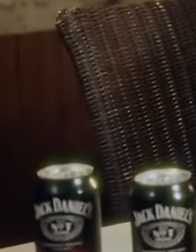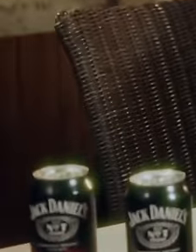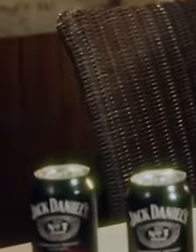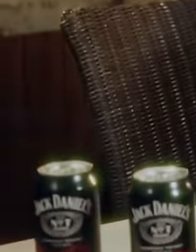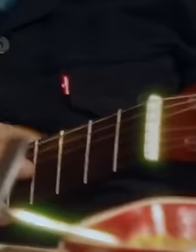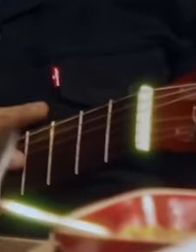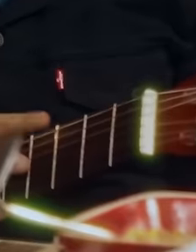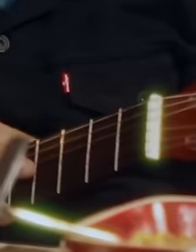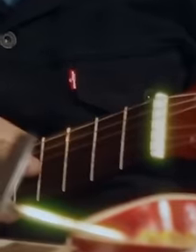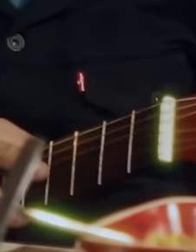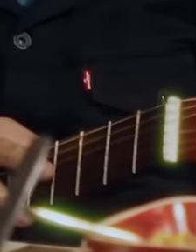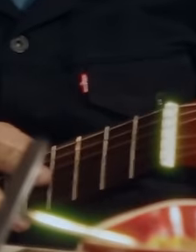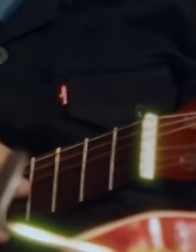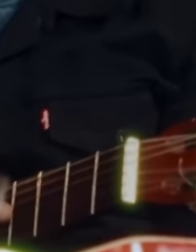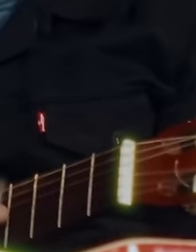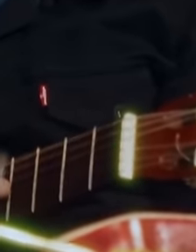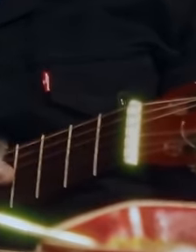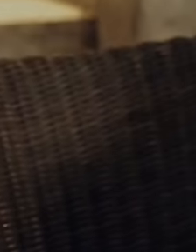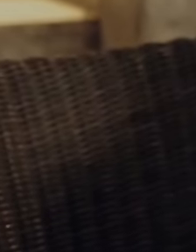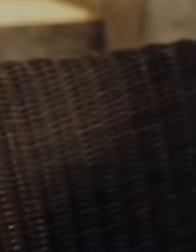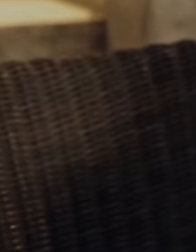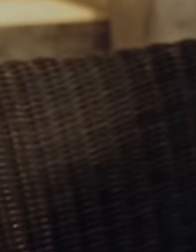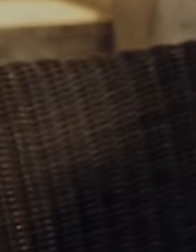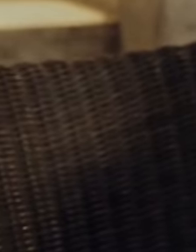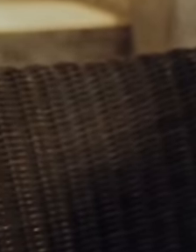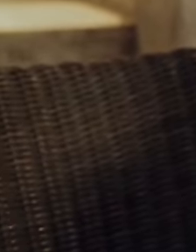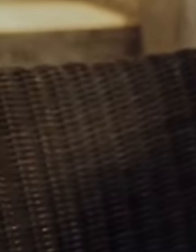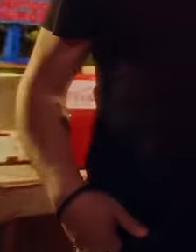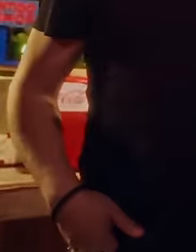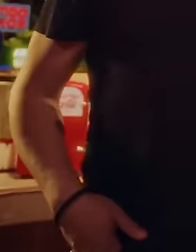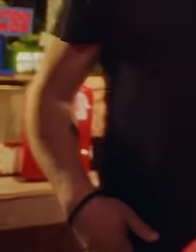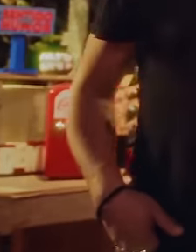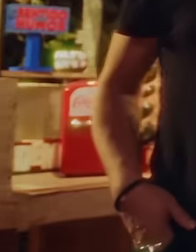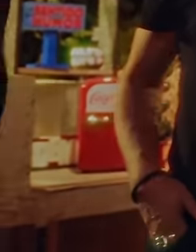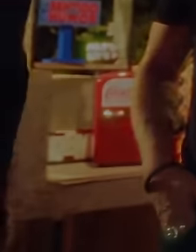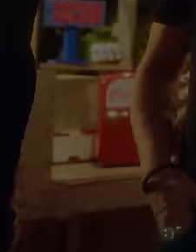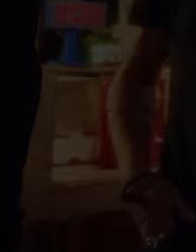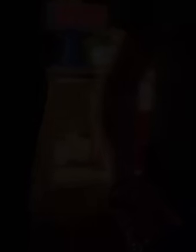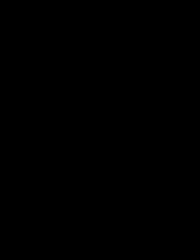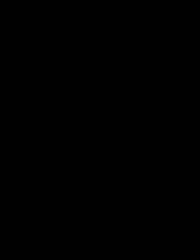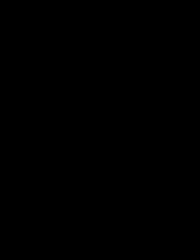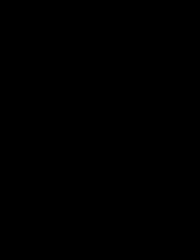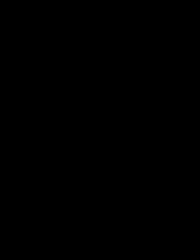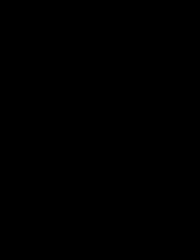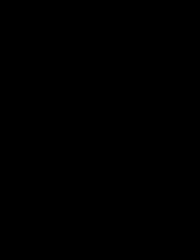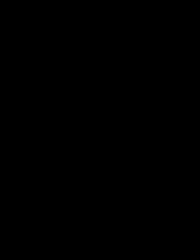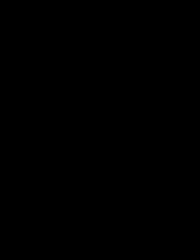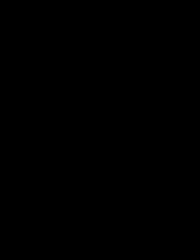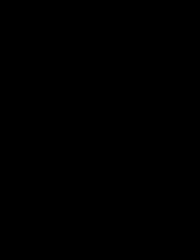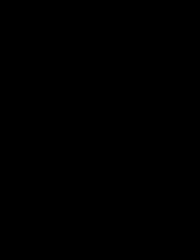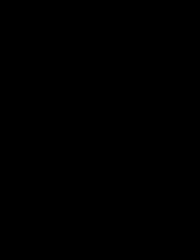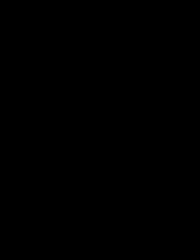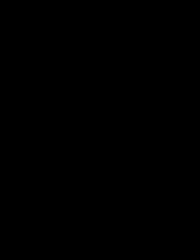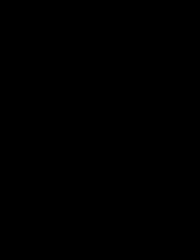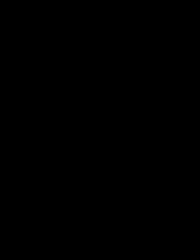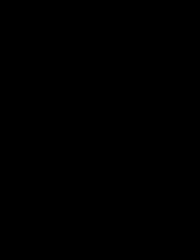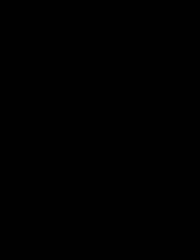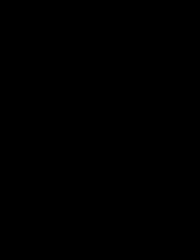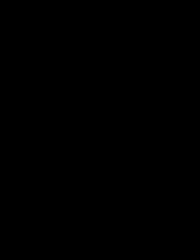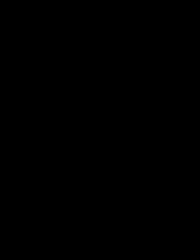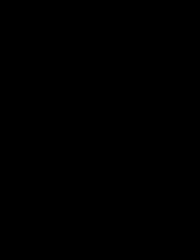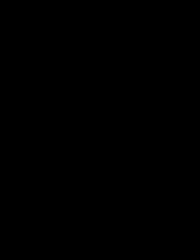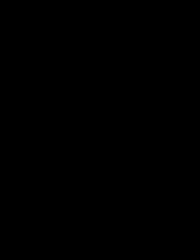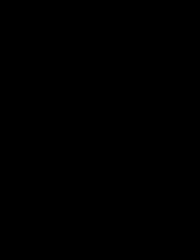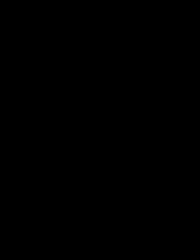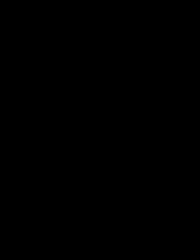acostumbrar a ver toda la vida pasar, igual que una